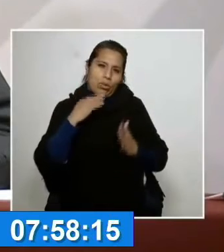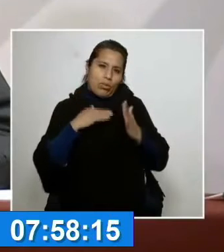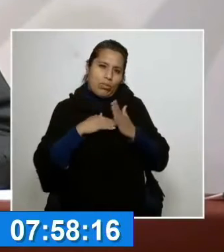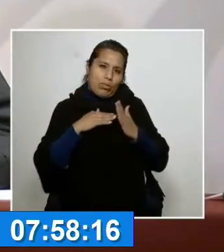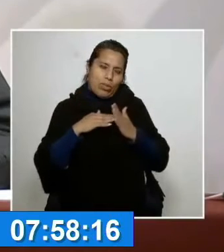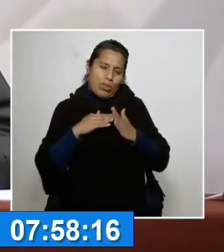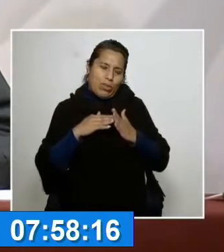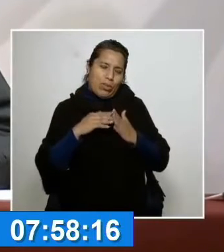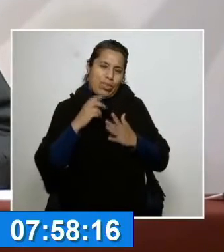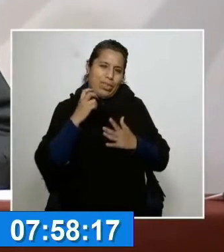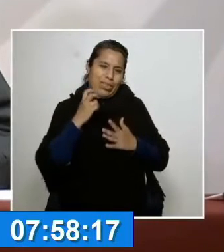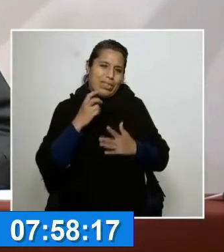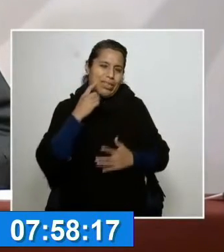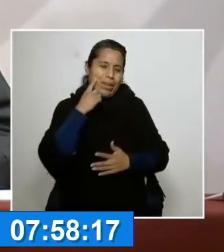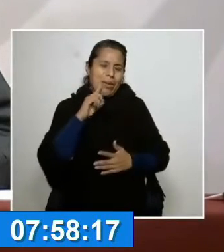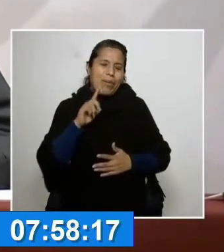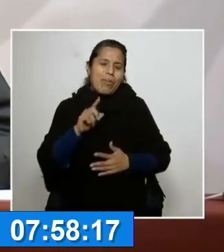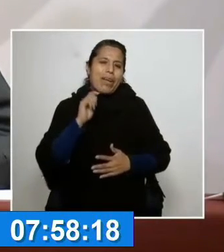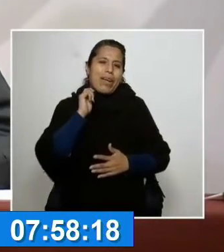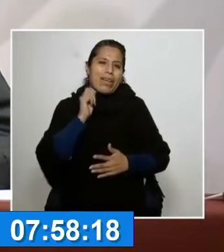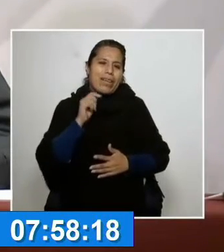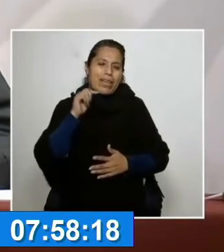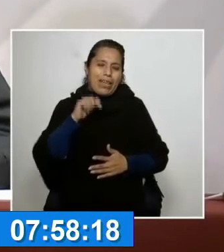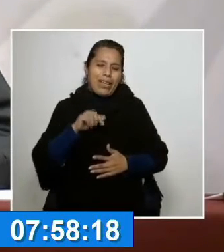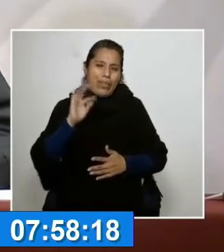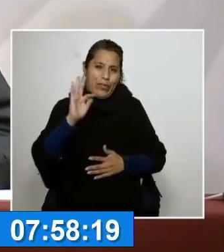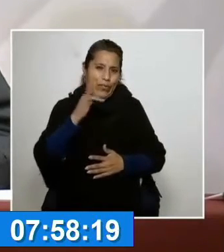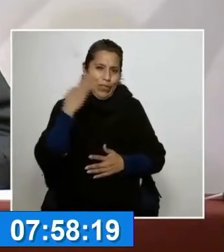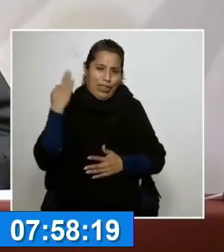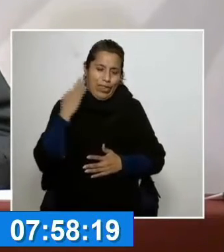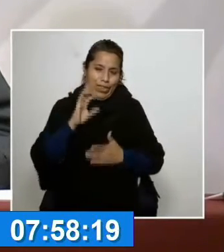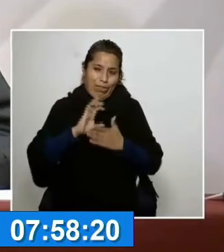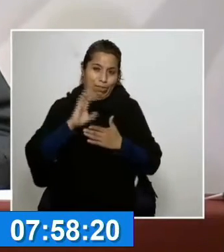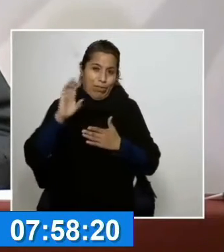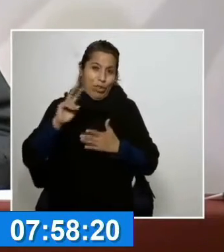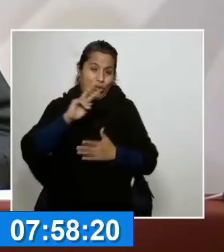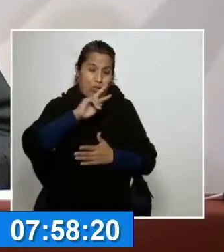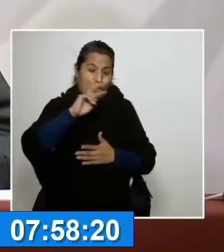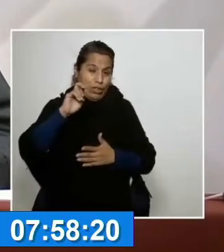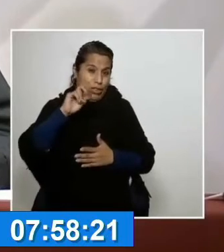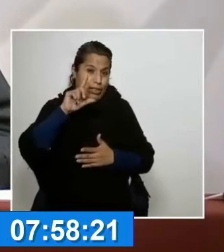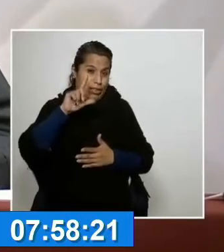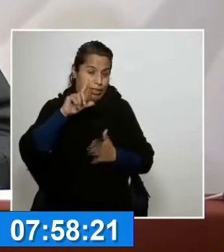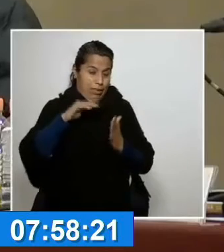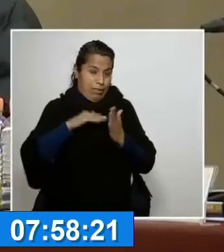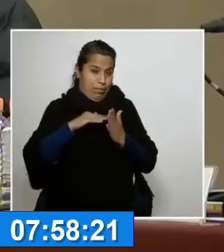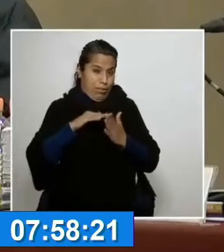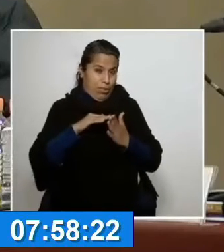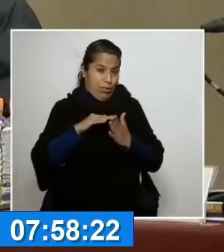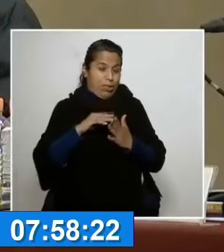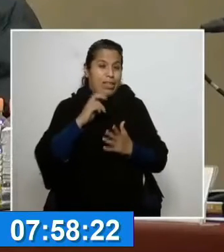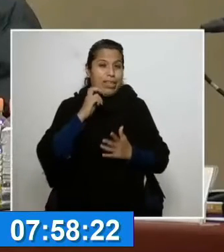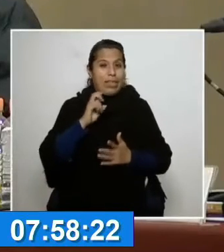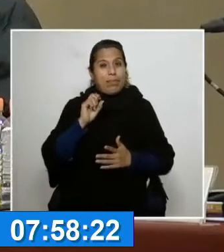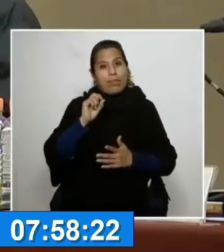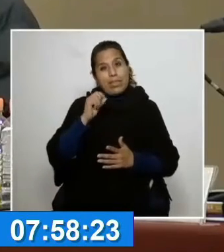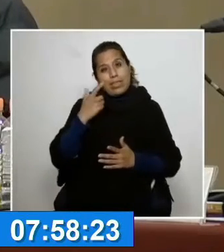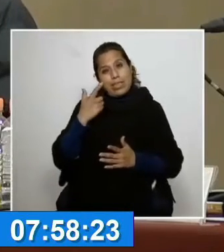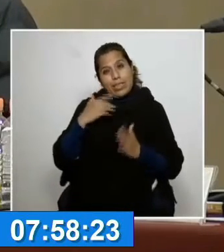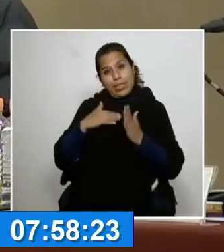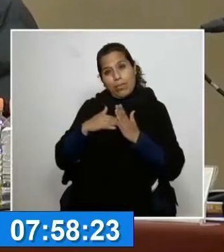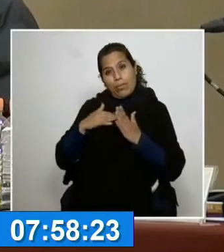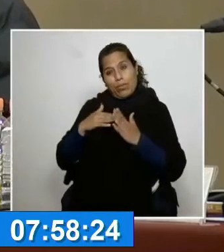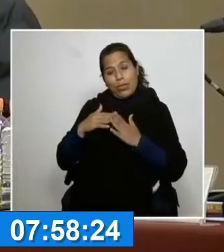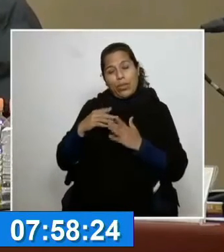Federación considera destinar 144 millones de pesos para la conservación de la red carretera federal libre de peaje. Además,